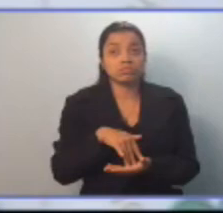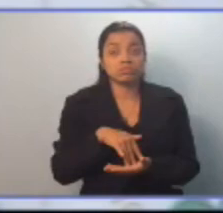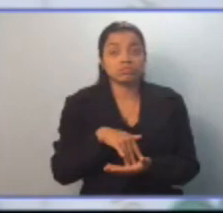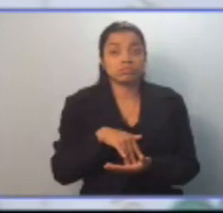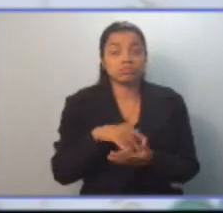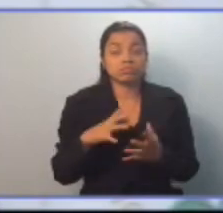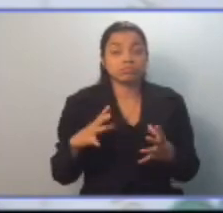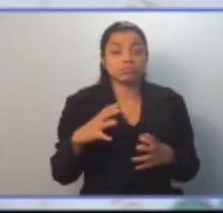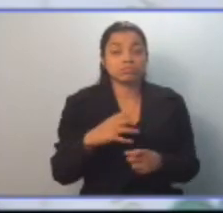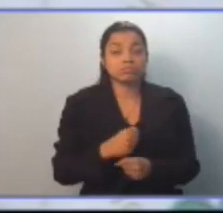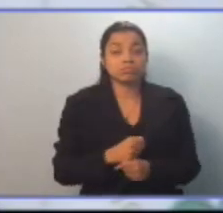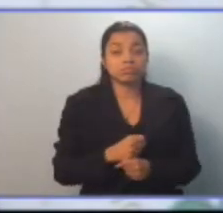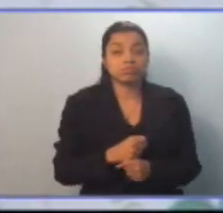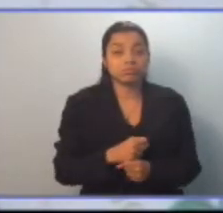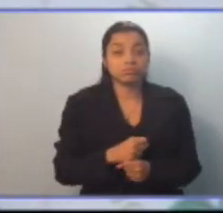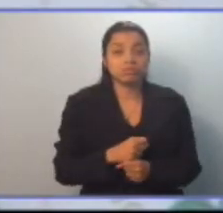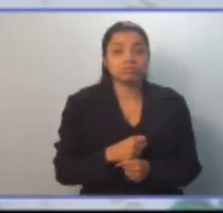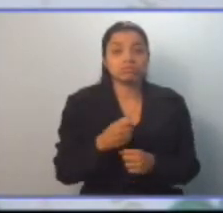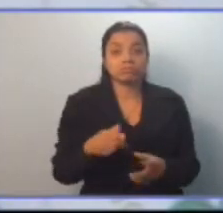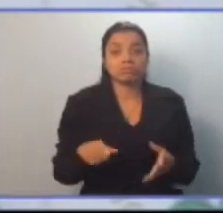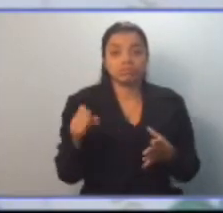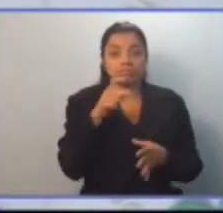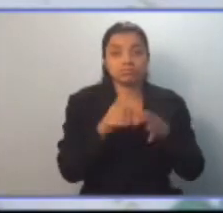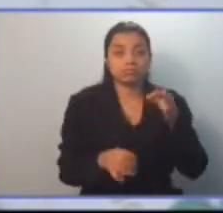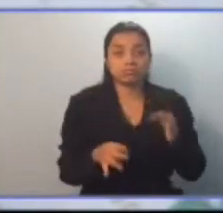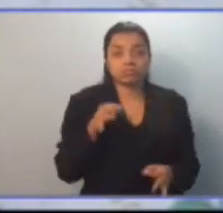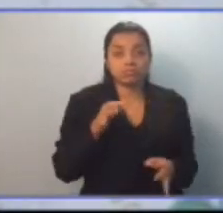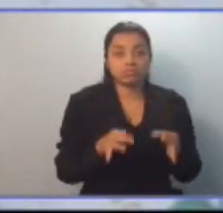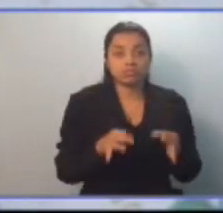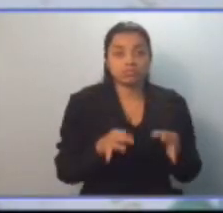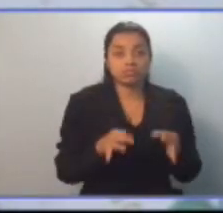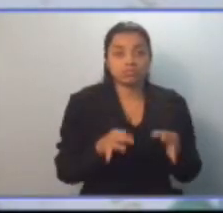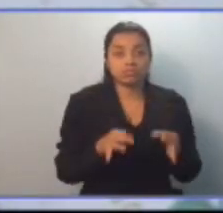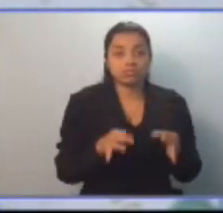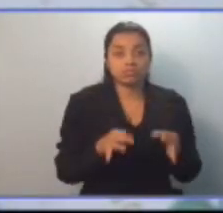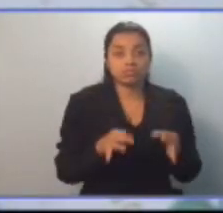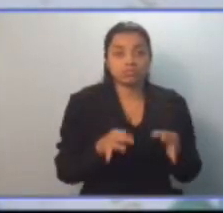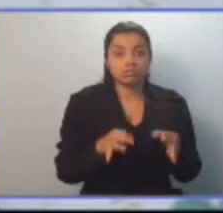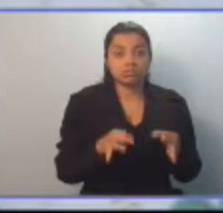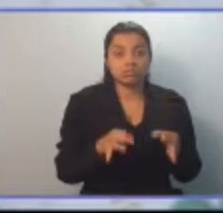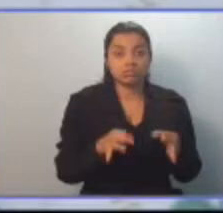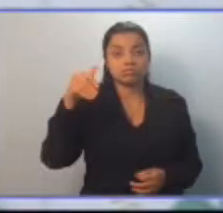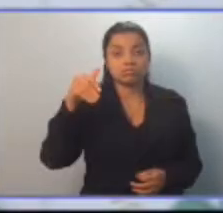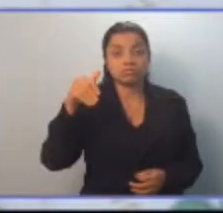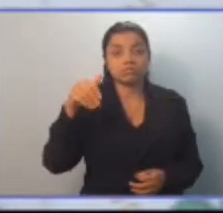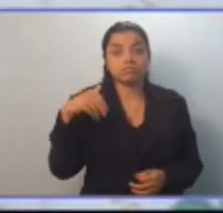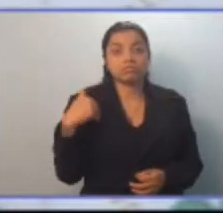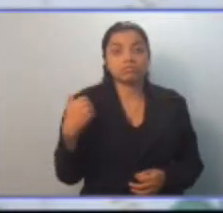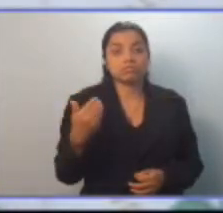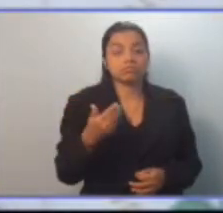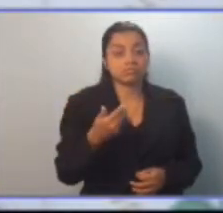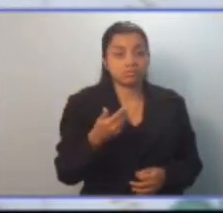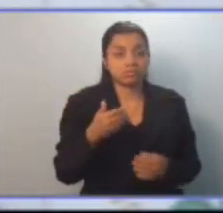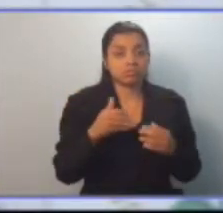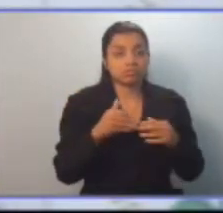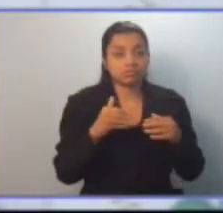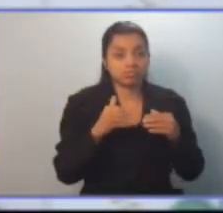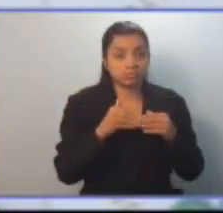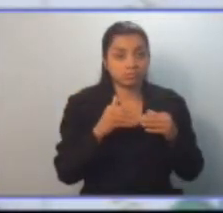mucha confianza al ver que el órgano judicial, además de estarse capacitando constantemente, está también